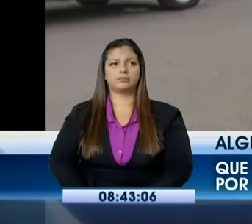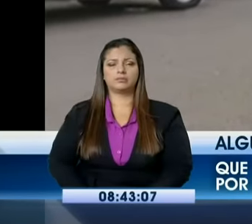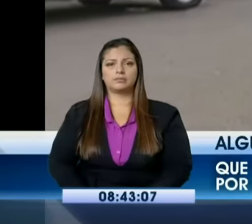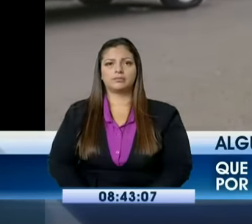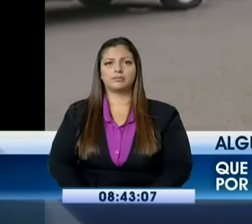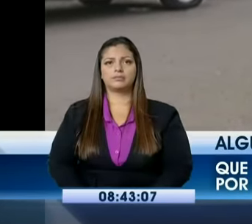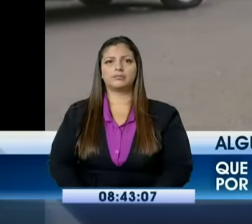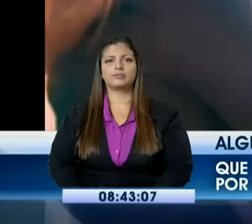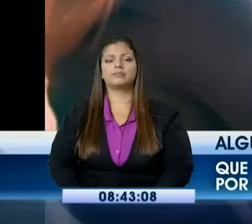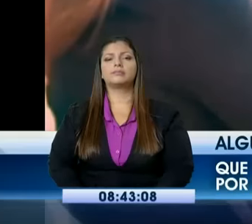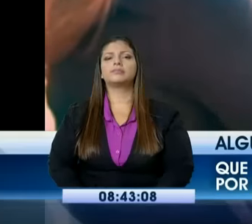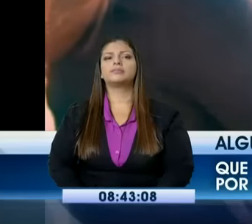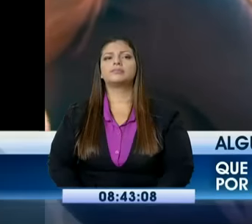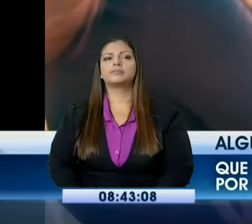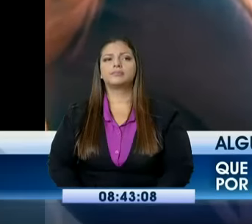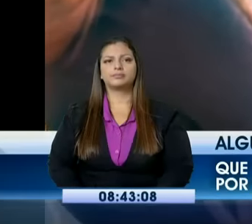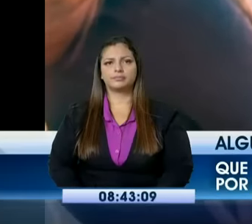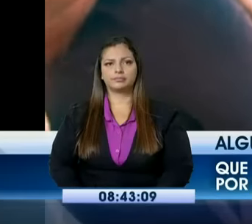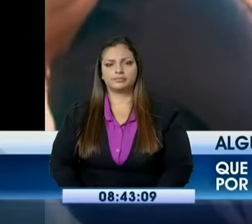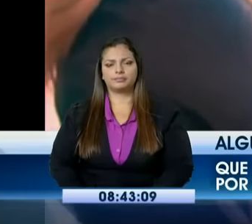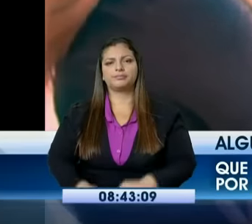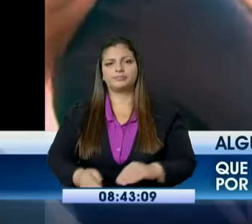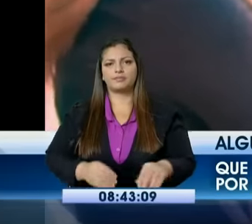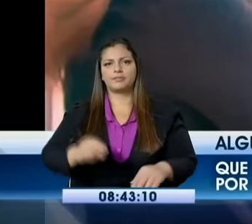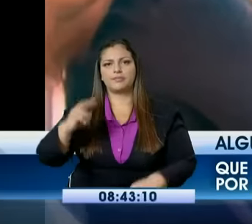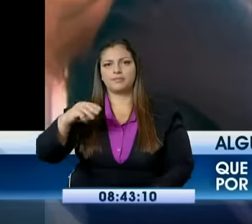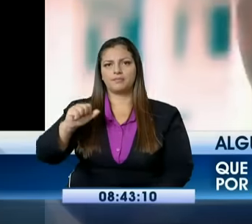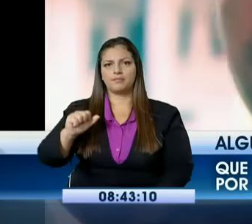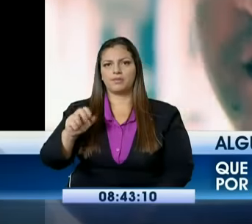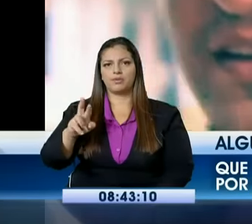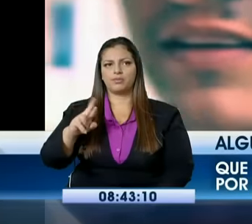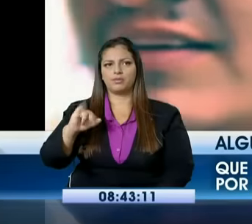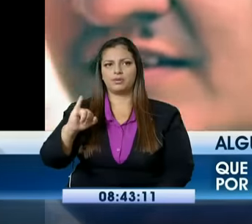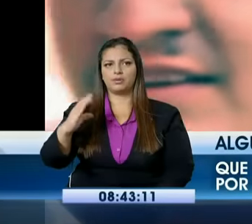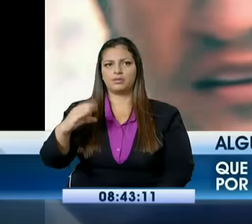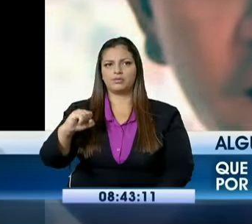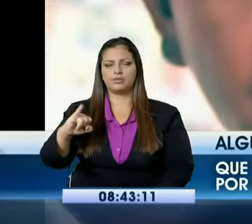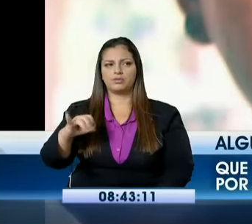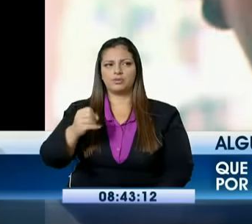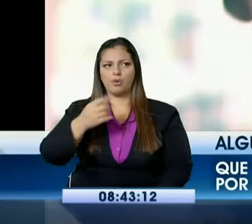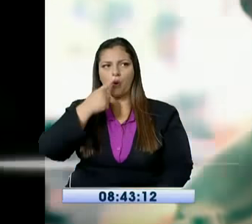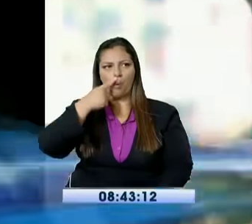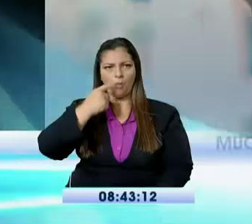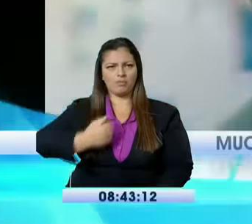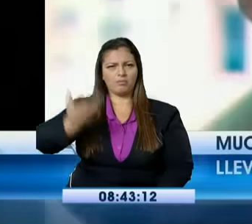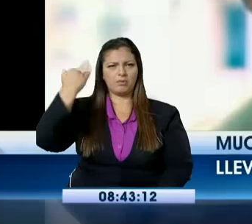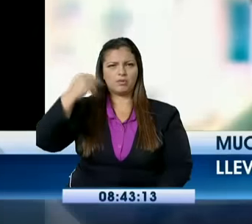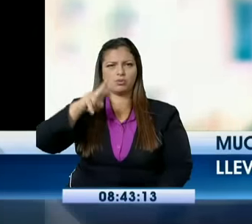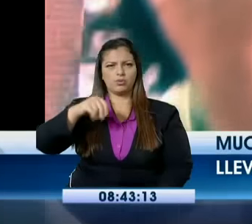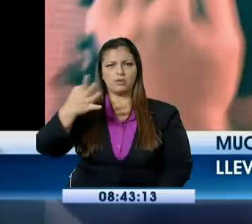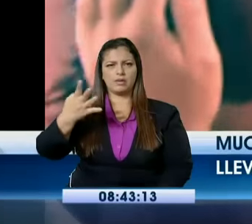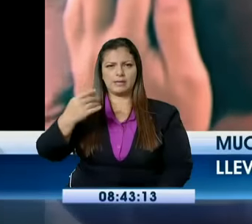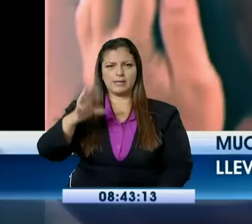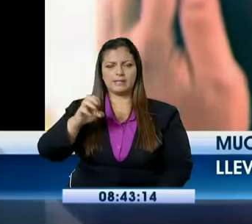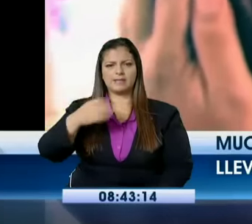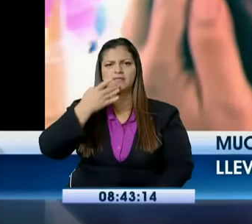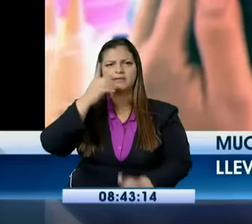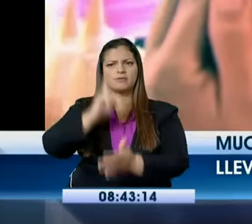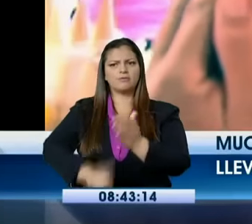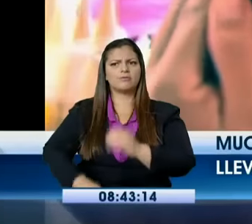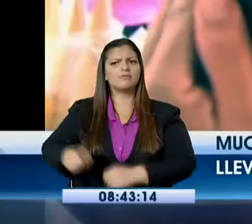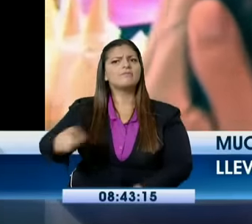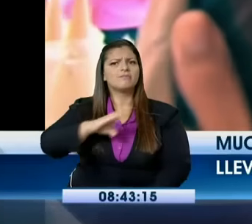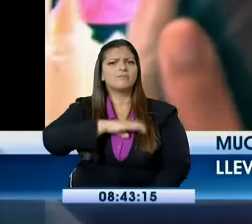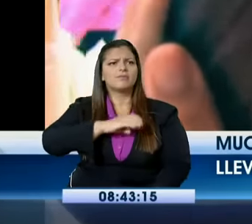próximos días. Mauricio es el heladero que en el año 2015 denunció agresión también por parte de los agentes. Él